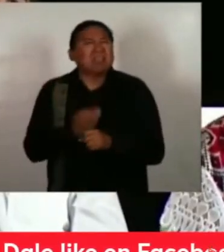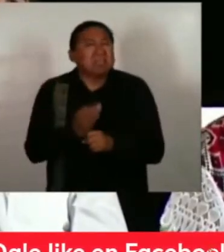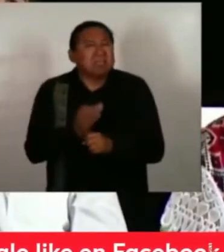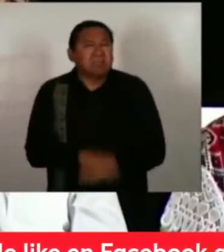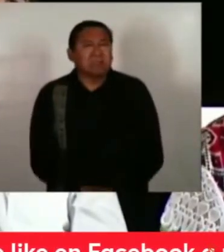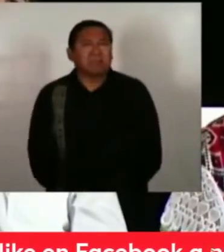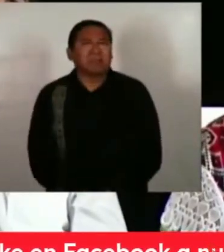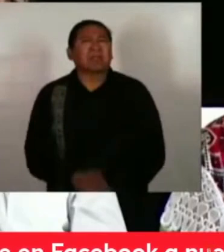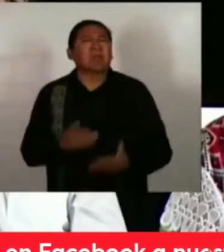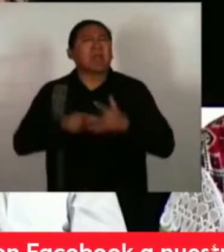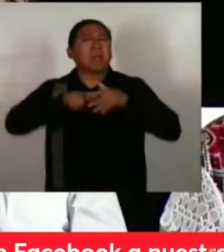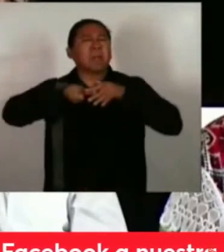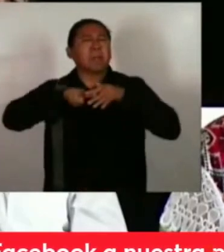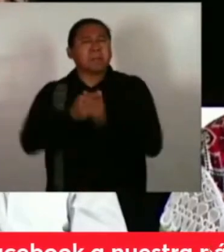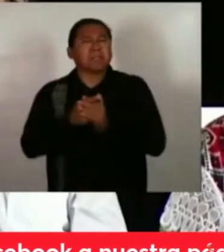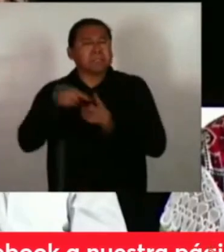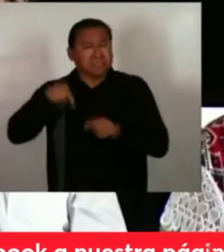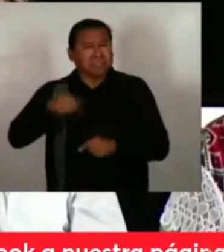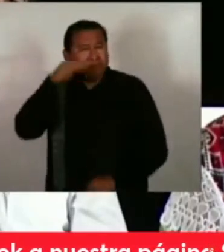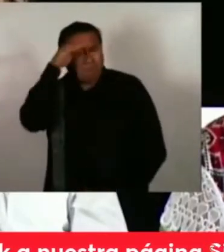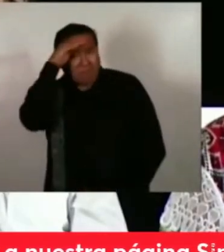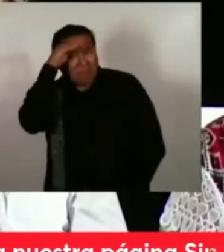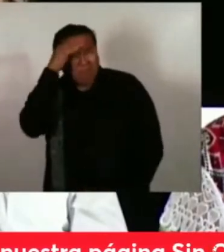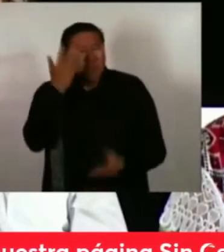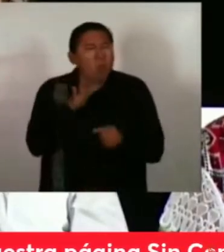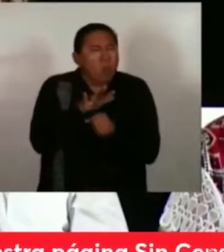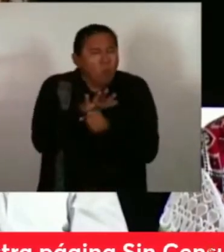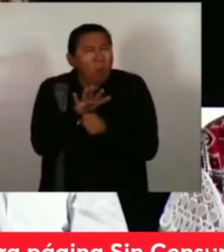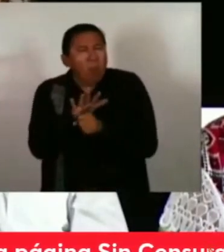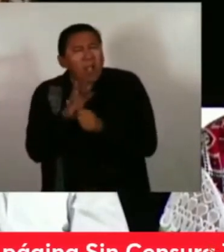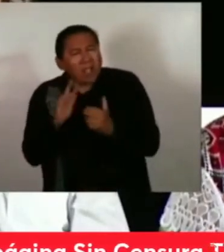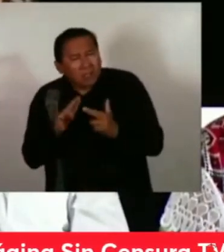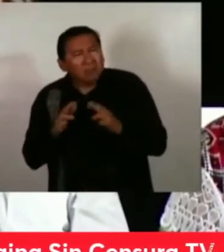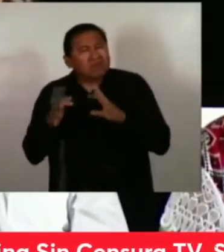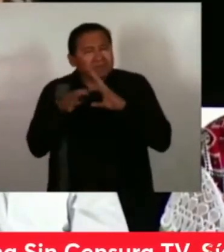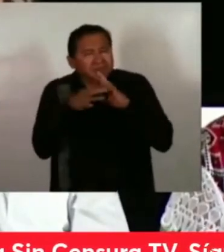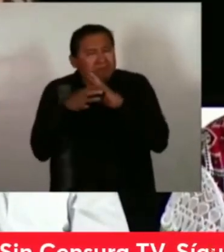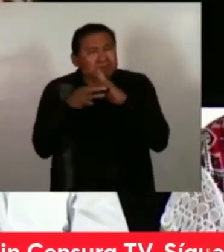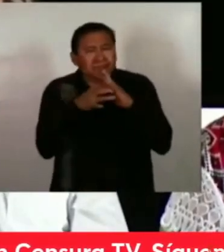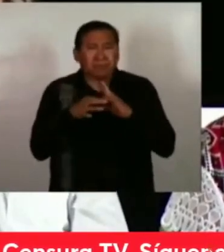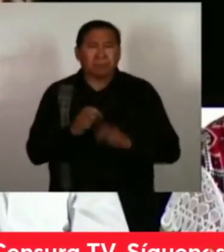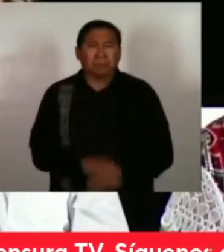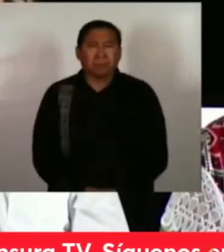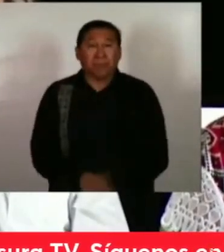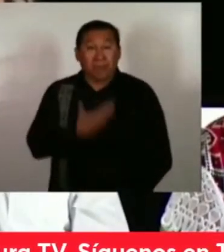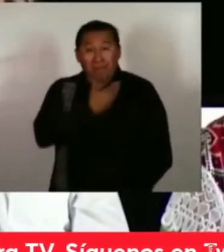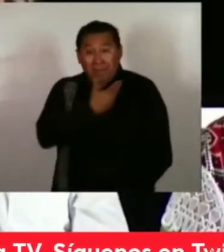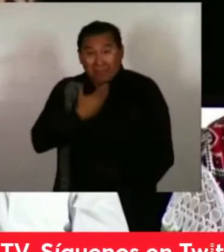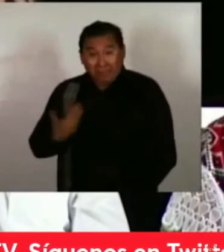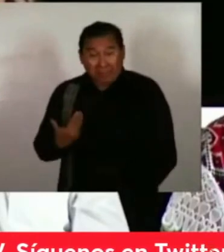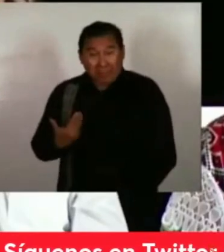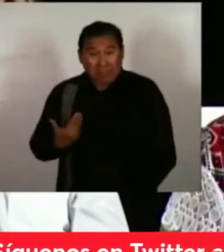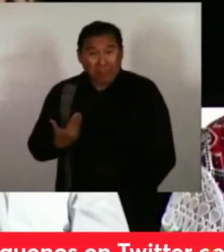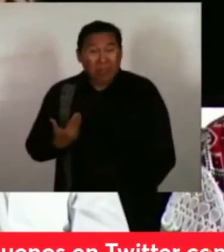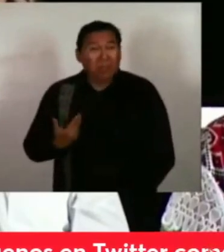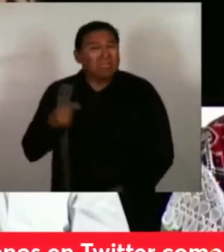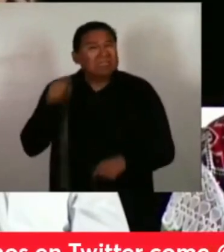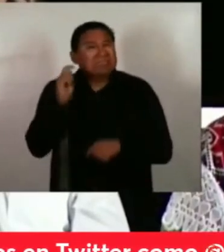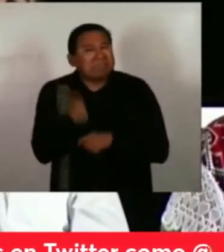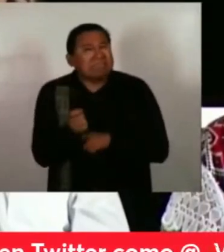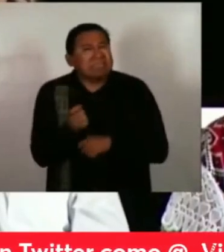hay principios de este pensamiento que nos une. El presidente le puso un nombre a